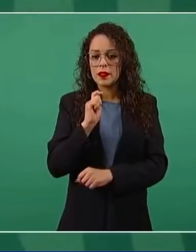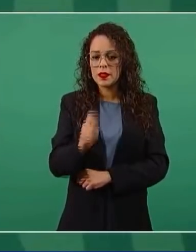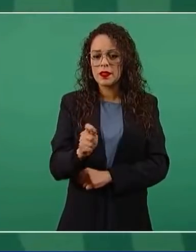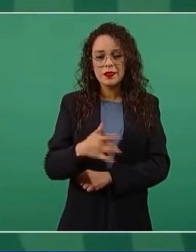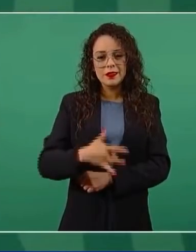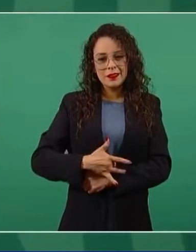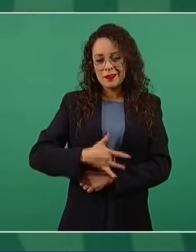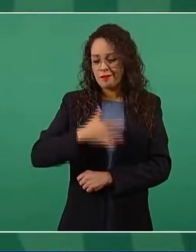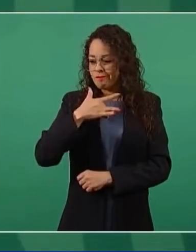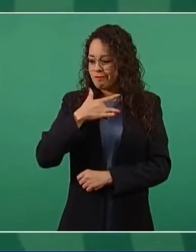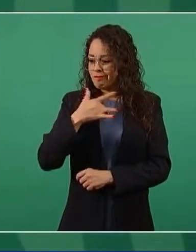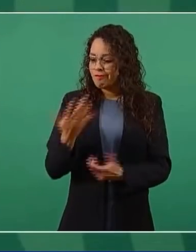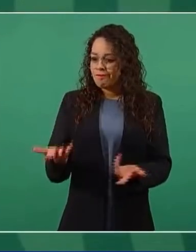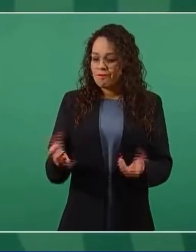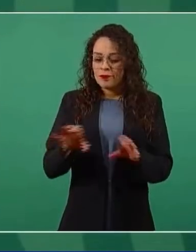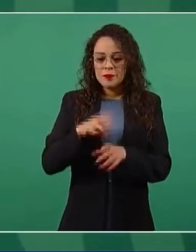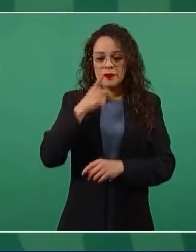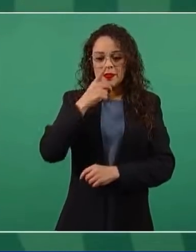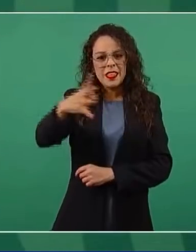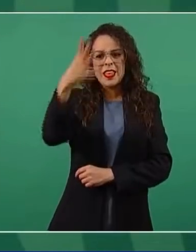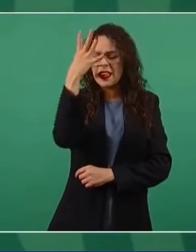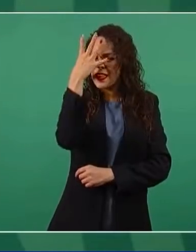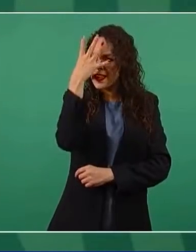triste y